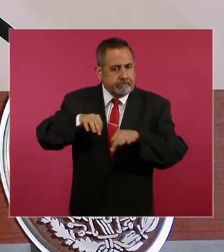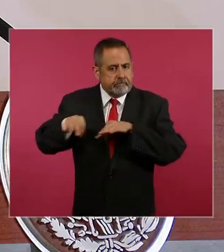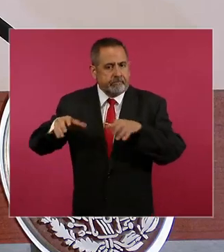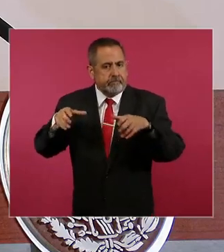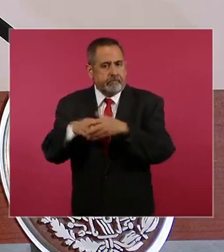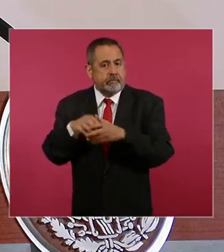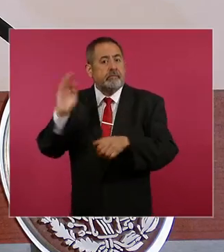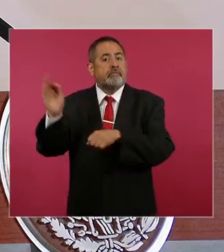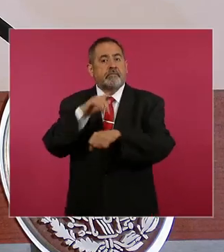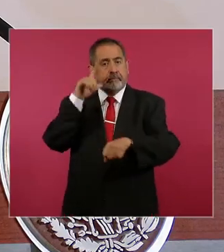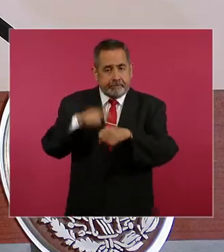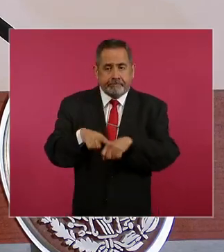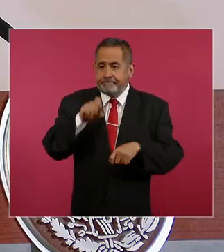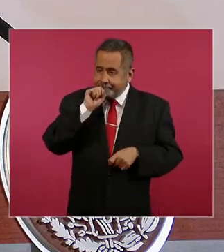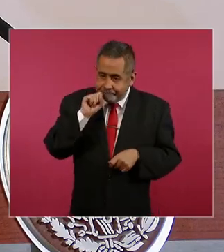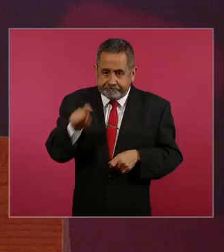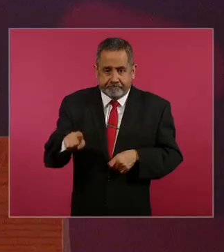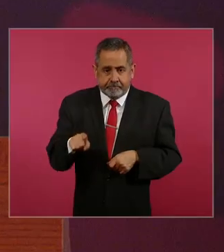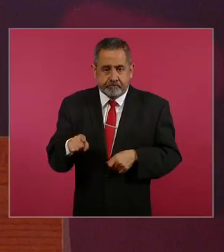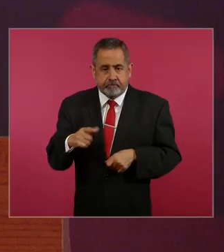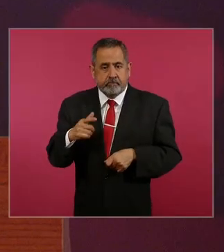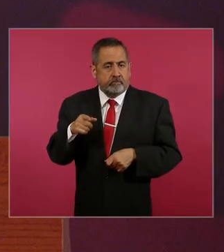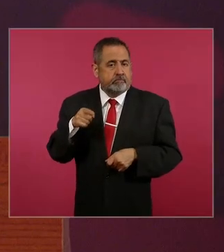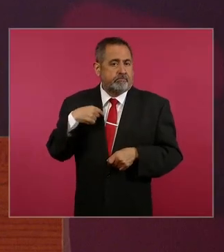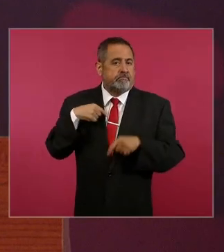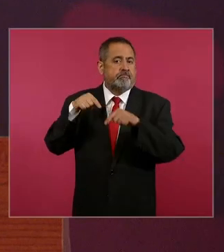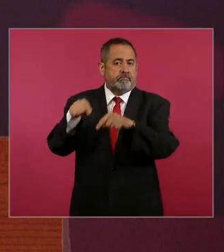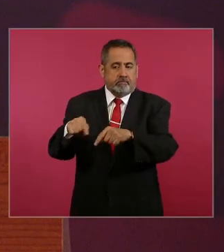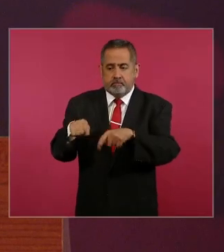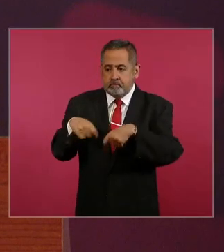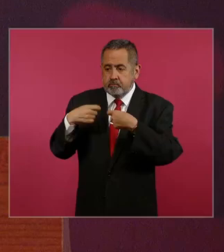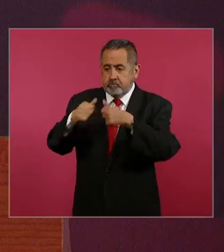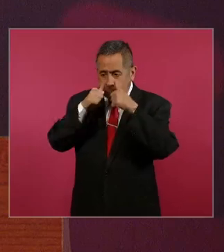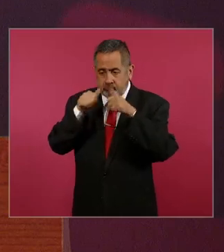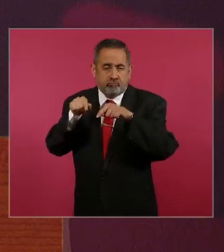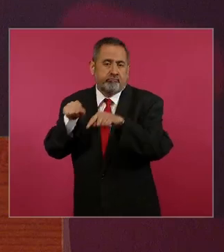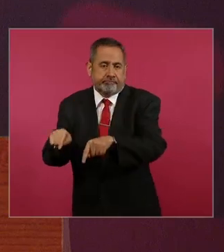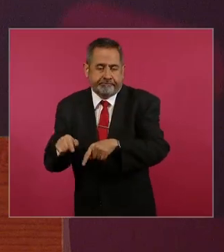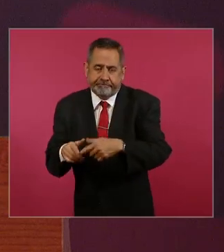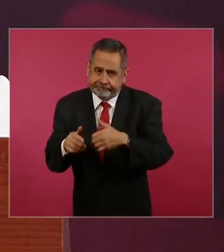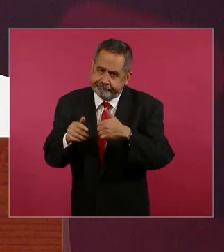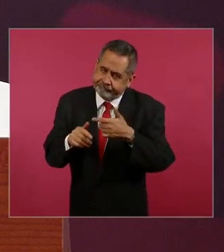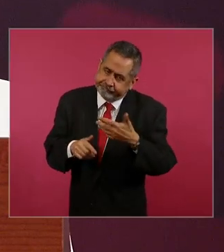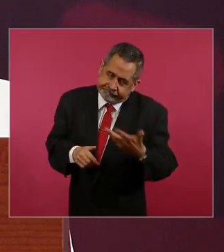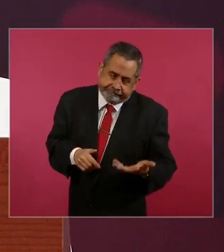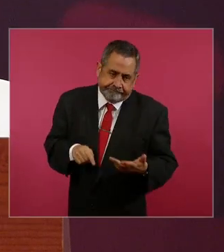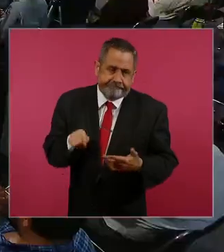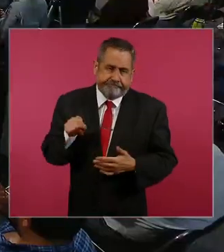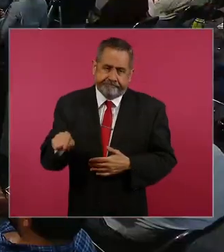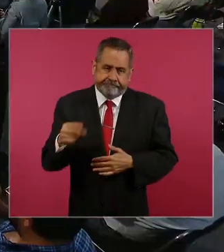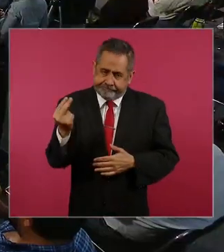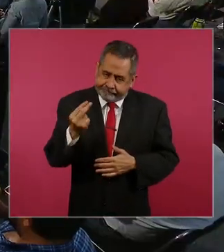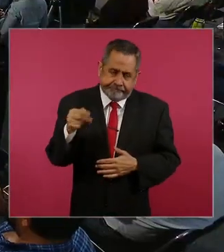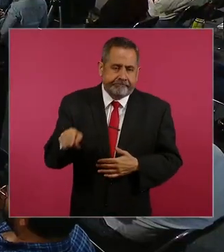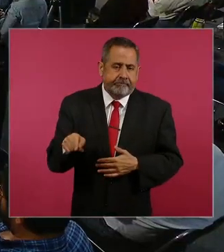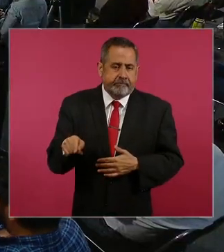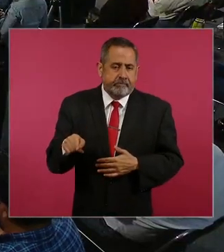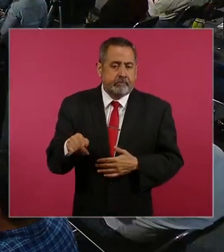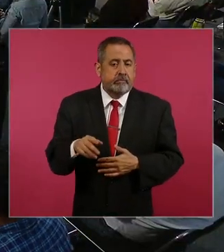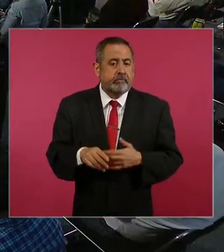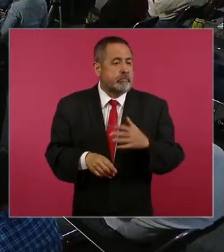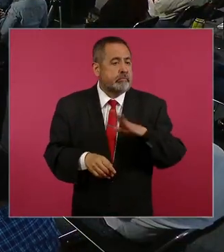federales los que fundamentalmente reciben esa atención entonces hay otra